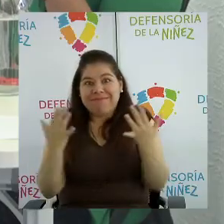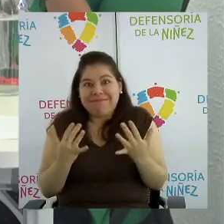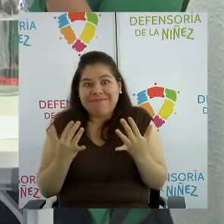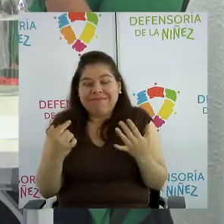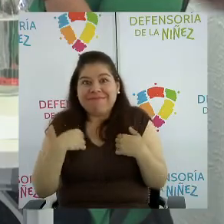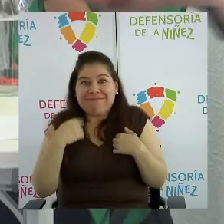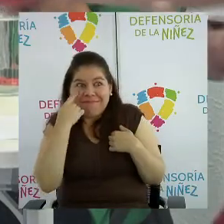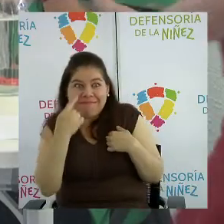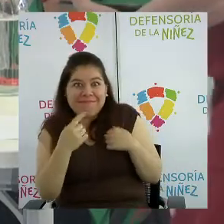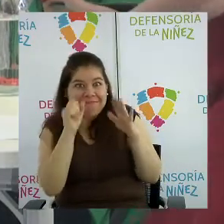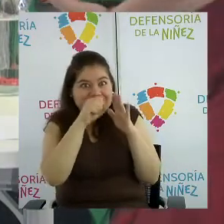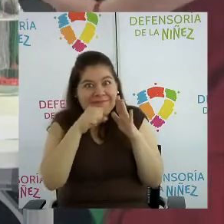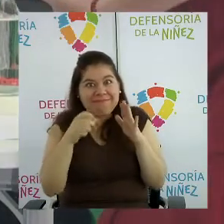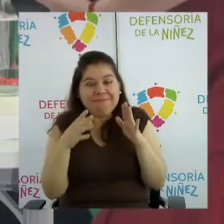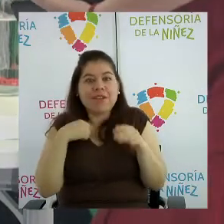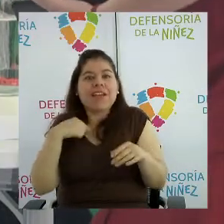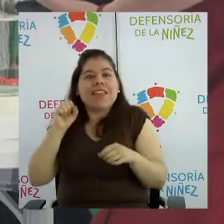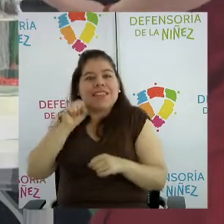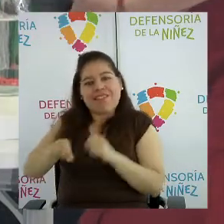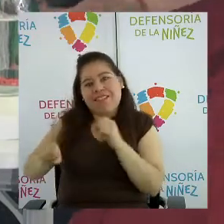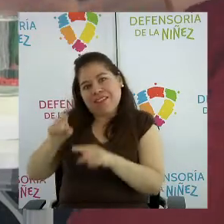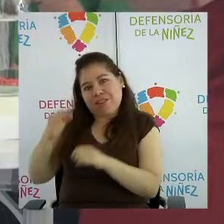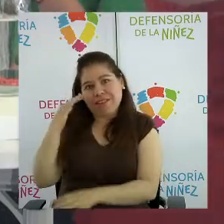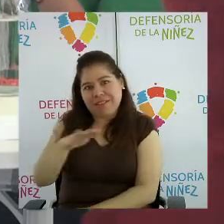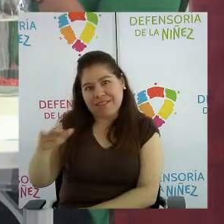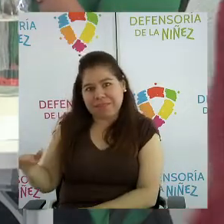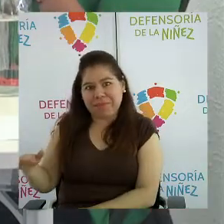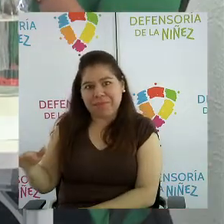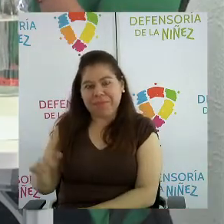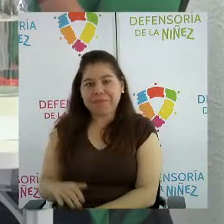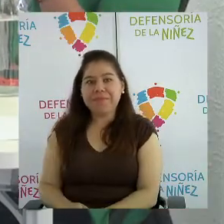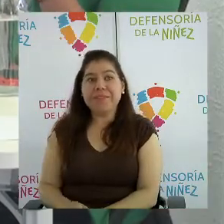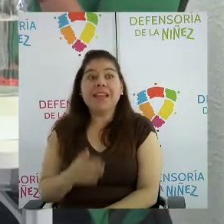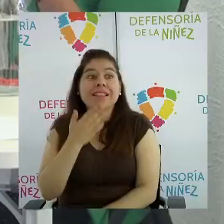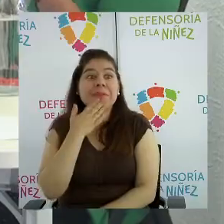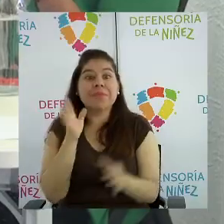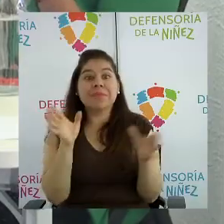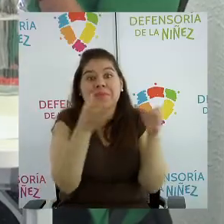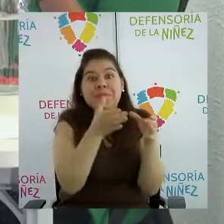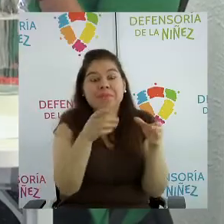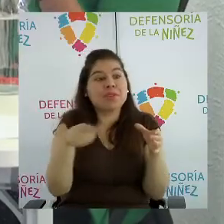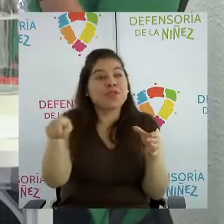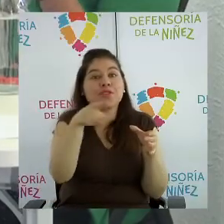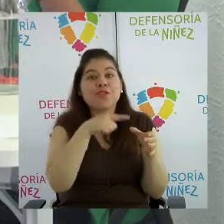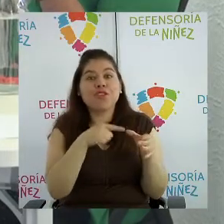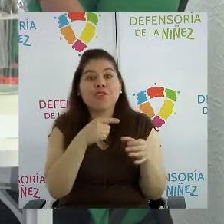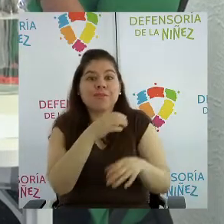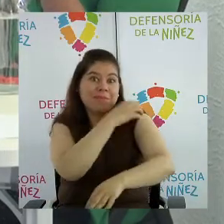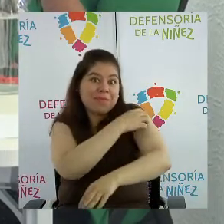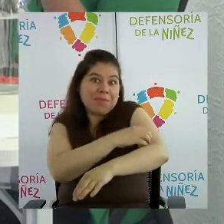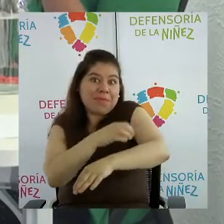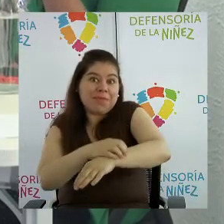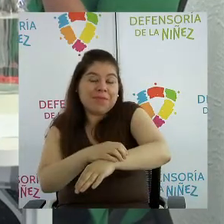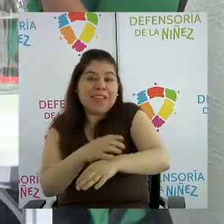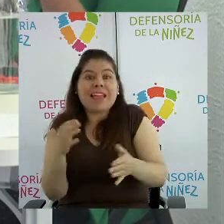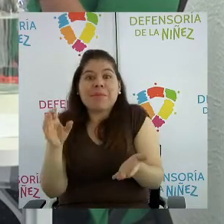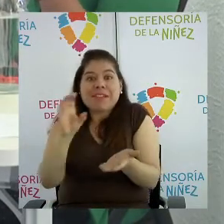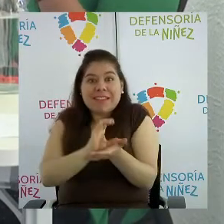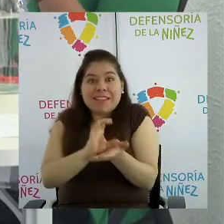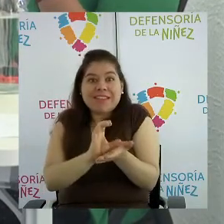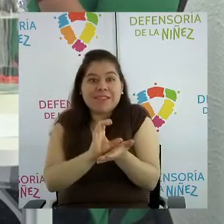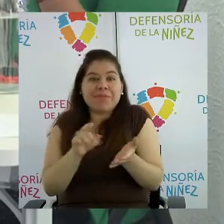importante instancia para la Defensoría de la Niñez. También, por supuesto, al equipo que está todo acá, de las 3 regiones y de la sede central,